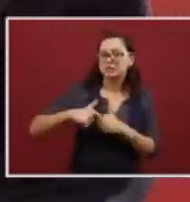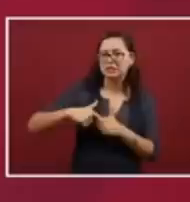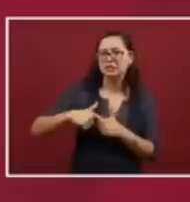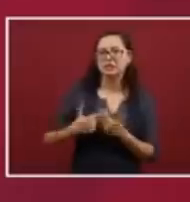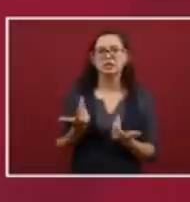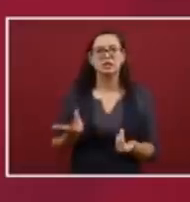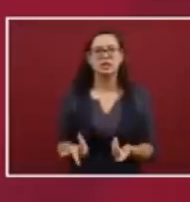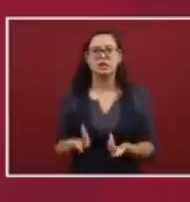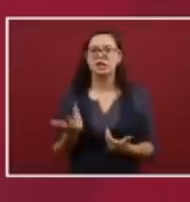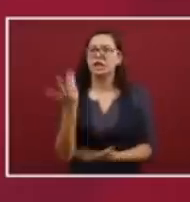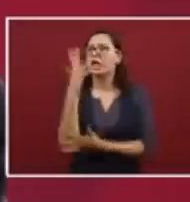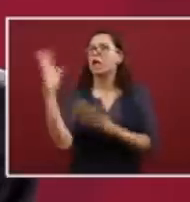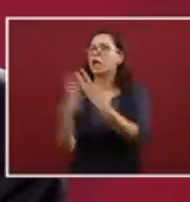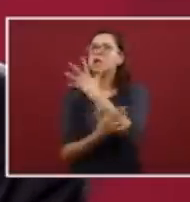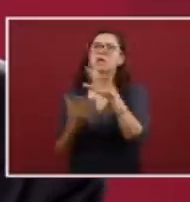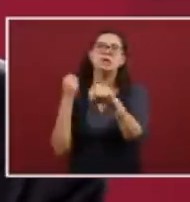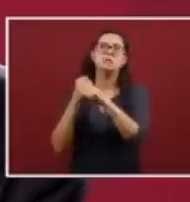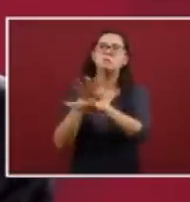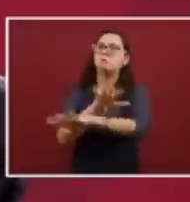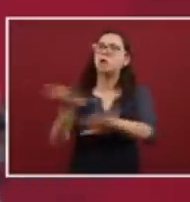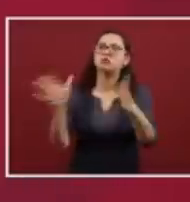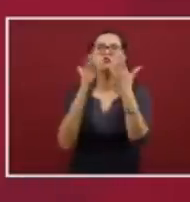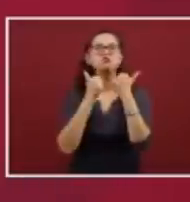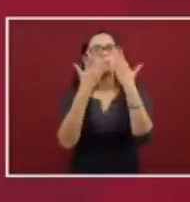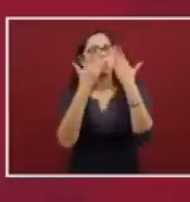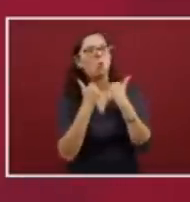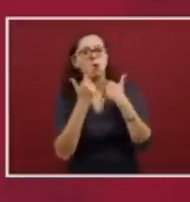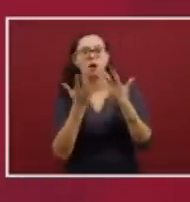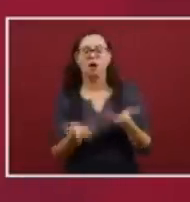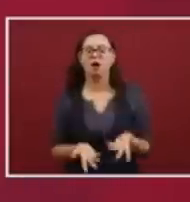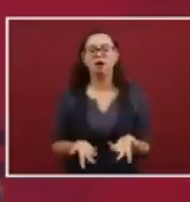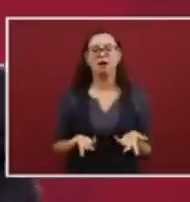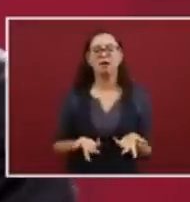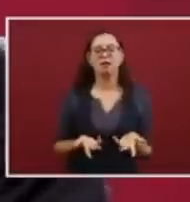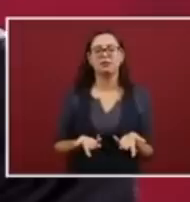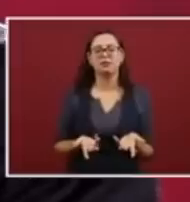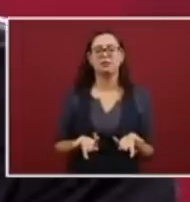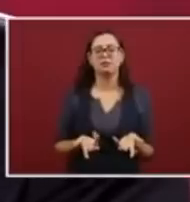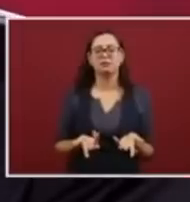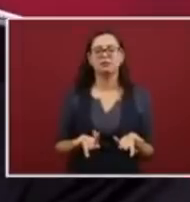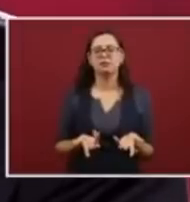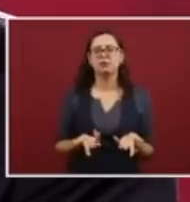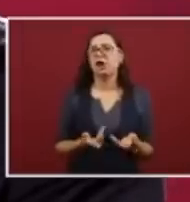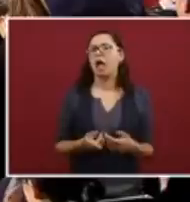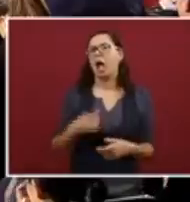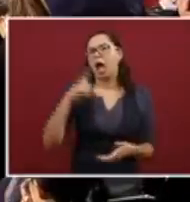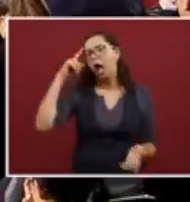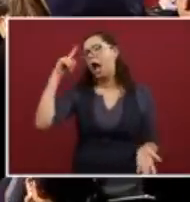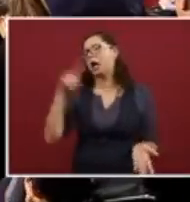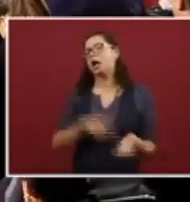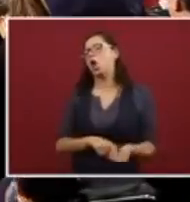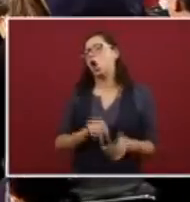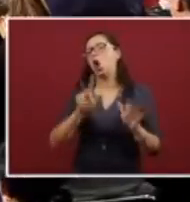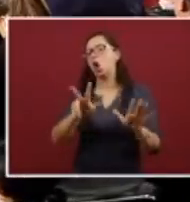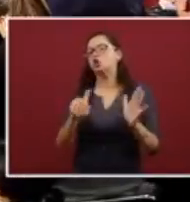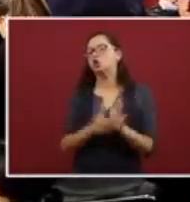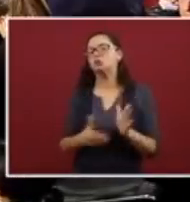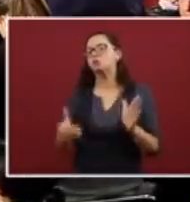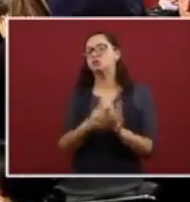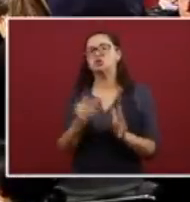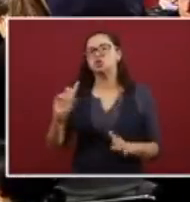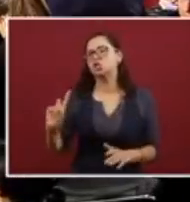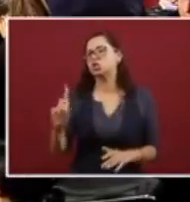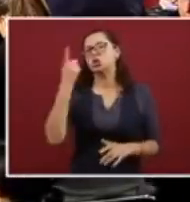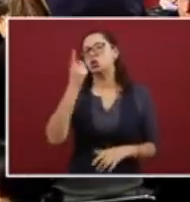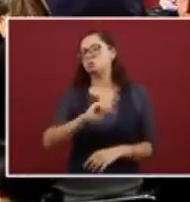el estudio de impacto ambiental aunque no va a costar ocho mil millones de dólares sino el